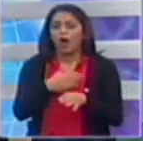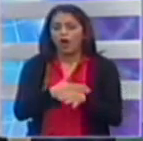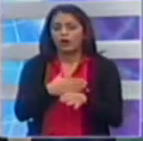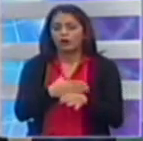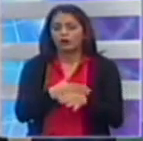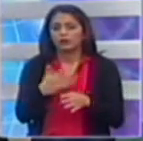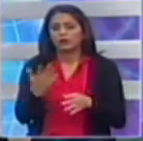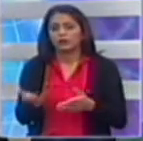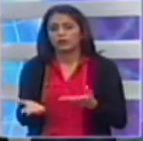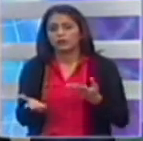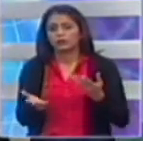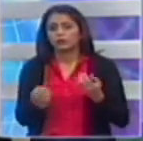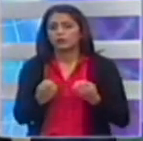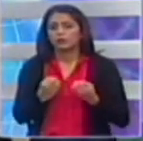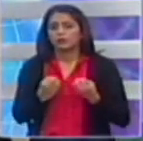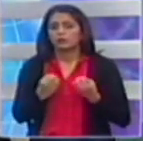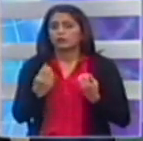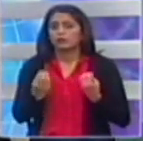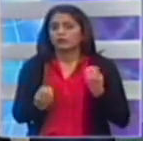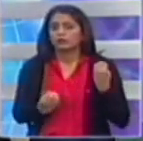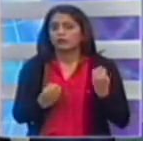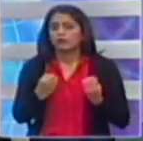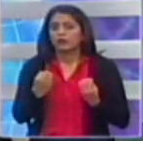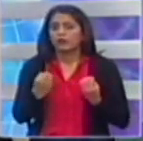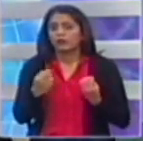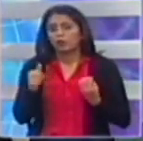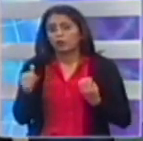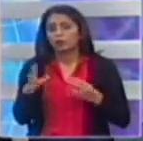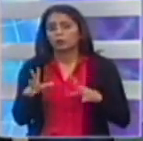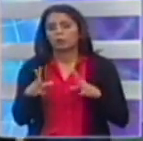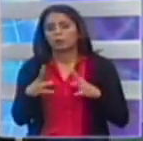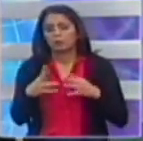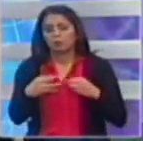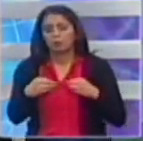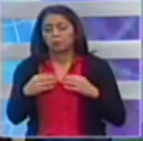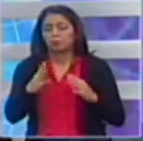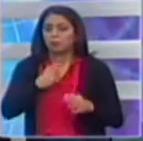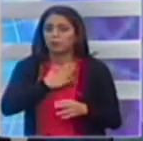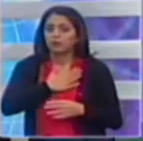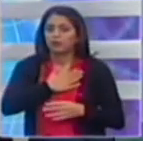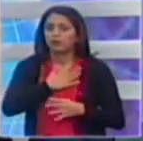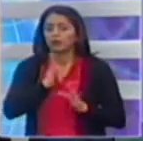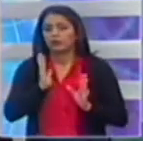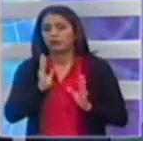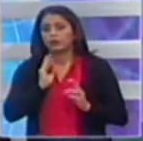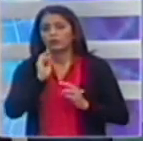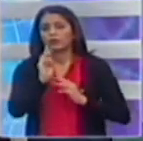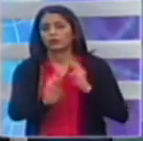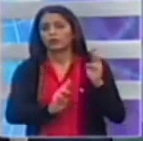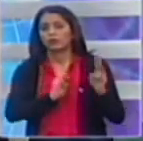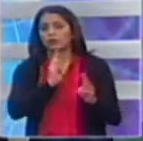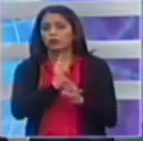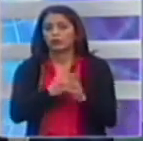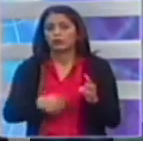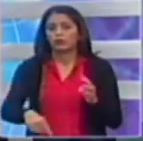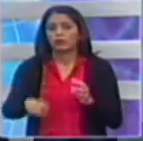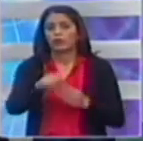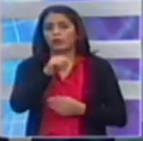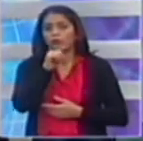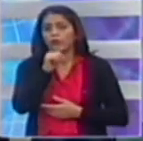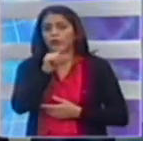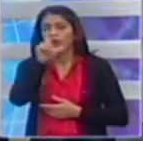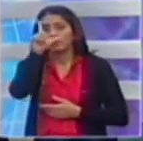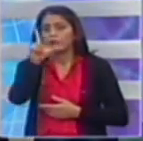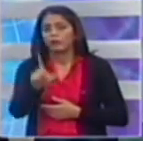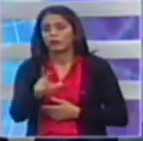dentro de sus bases el haber permitido que algo así se dé. Es lamentable, creo yo, para el mundo entero el que no tengamos un candidato del cual pueda